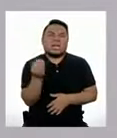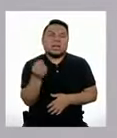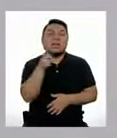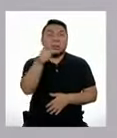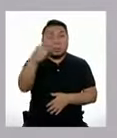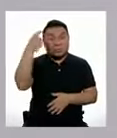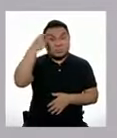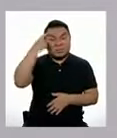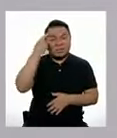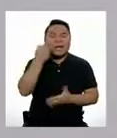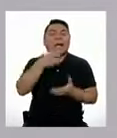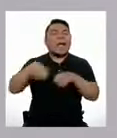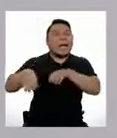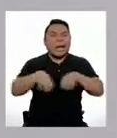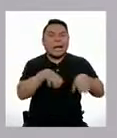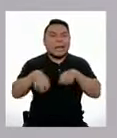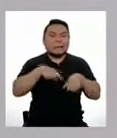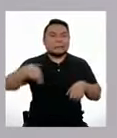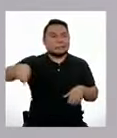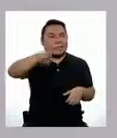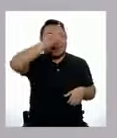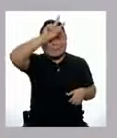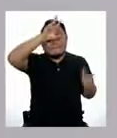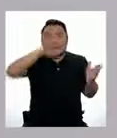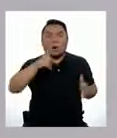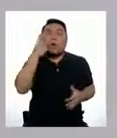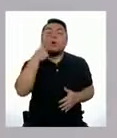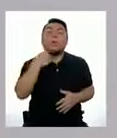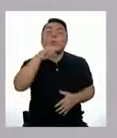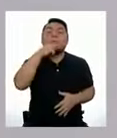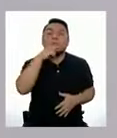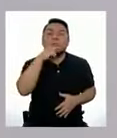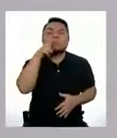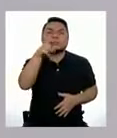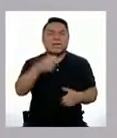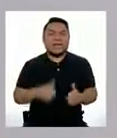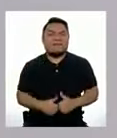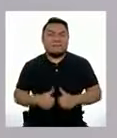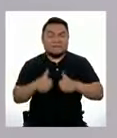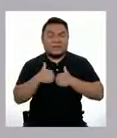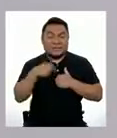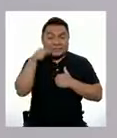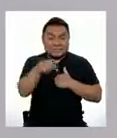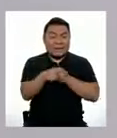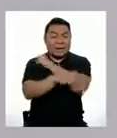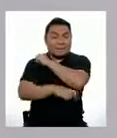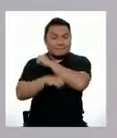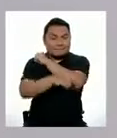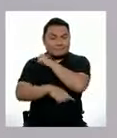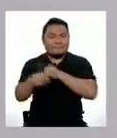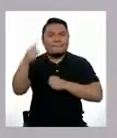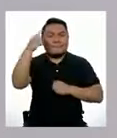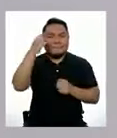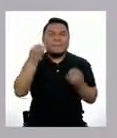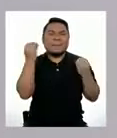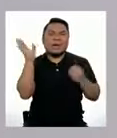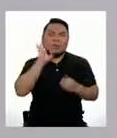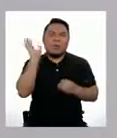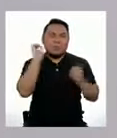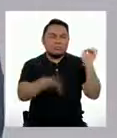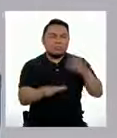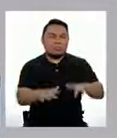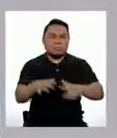acciones concretas realizamos los peruanos y las peruanas, los que vivimos en este país para ocasionar este nivel